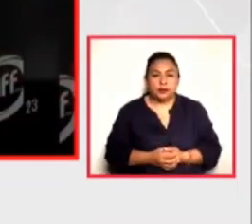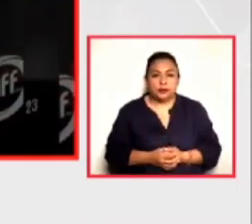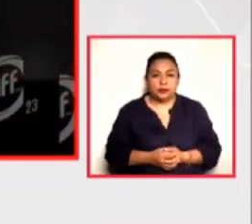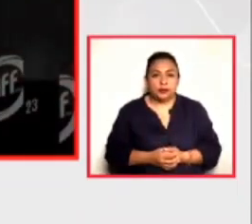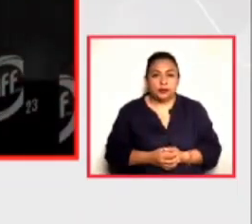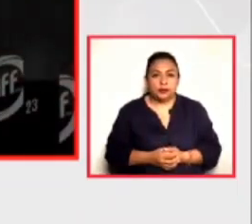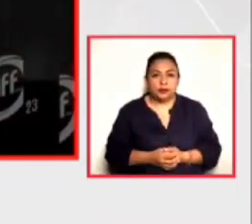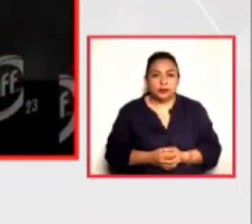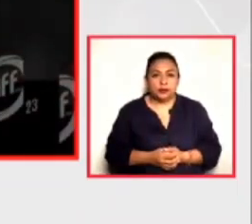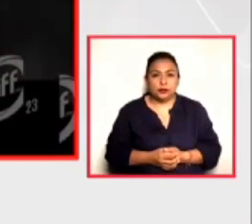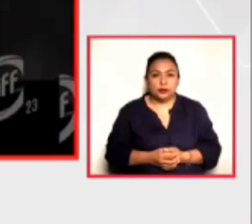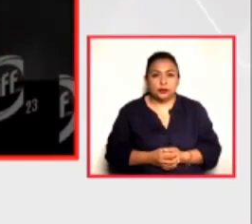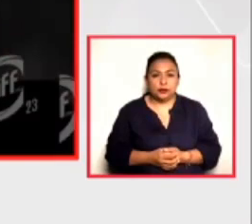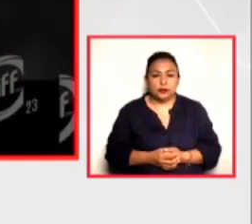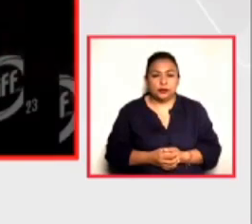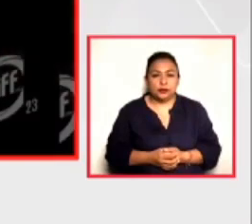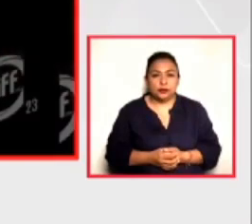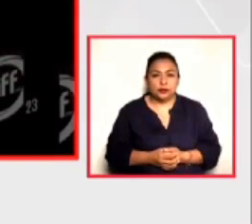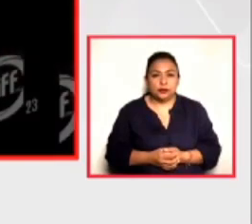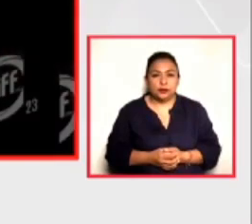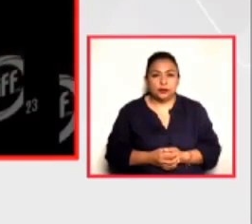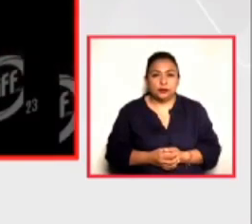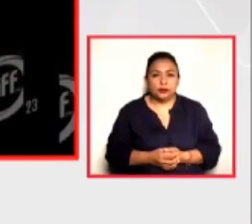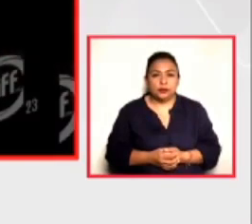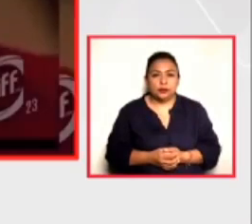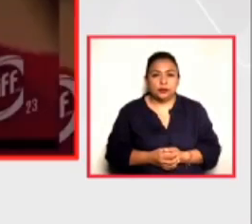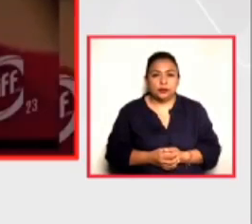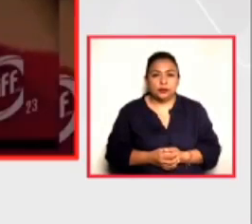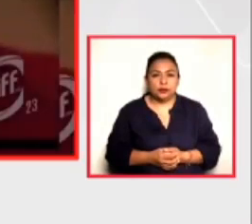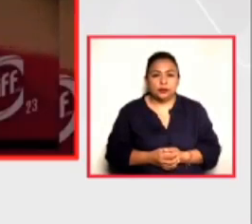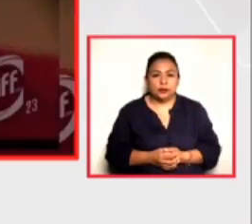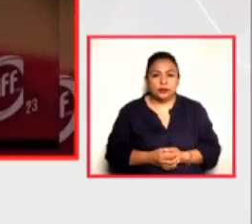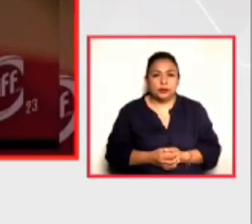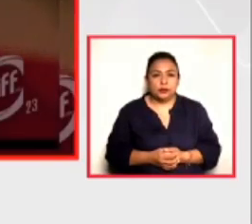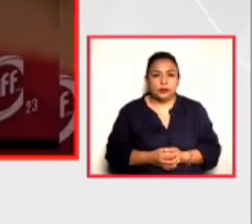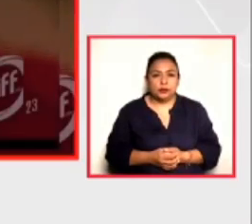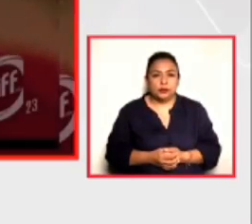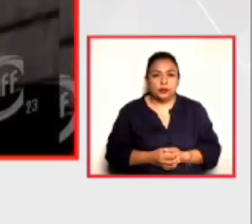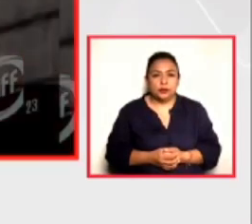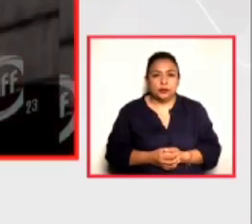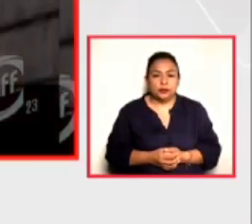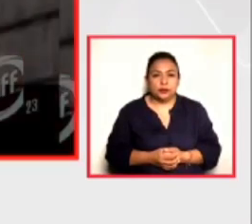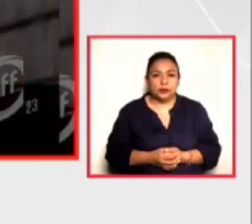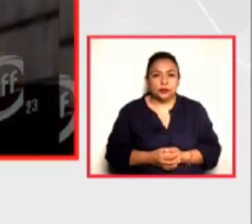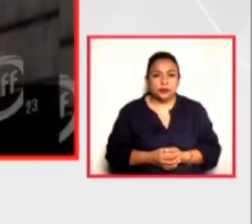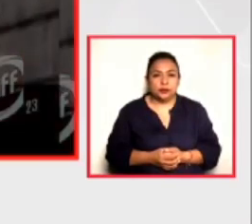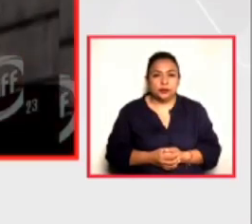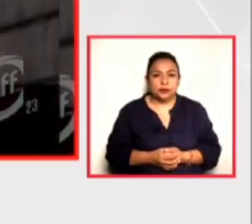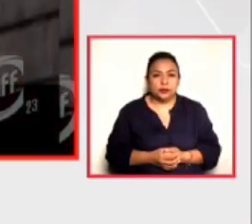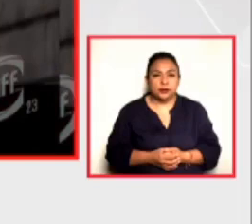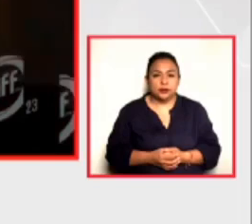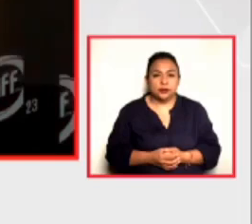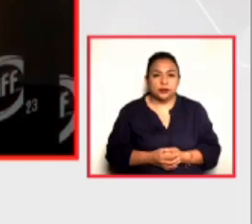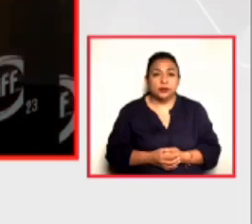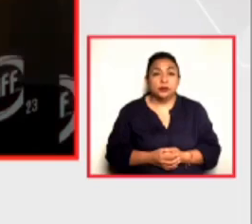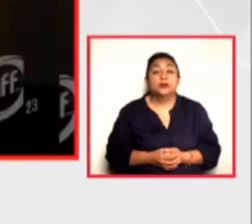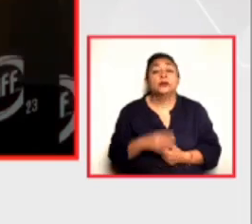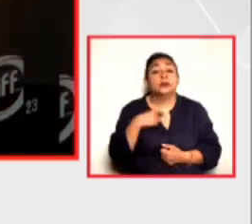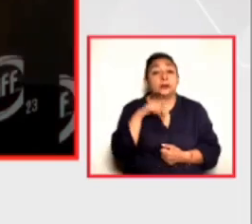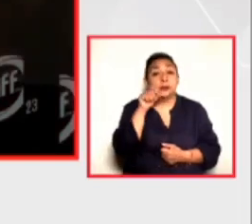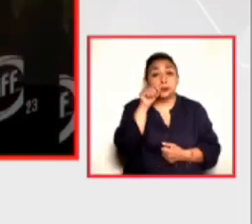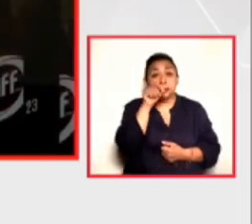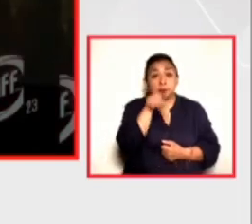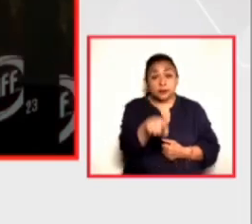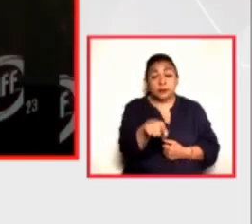to my room every night just to sprinkle stardust and to whisper. Además, el campo